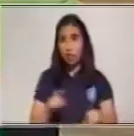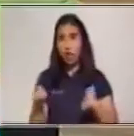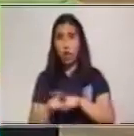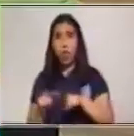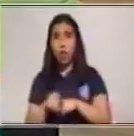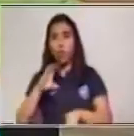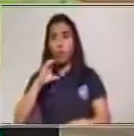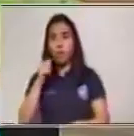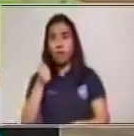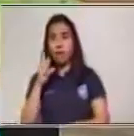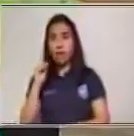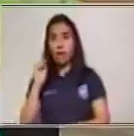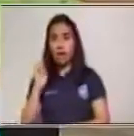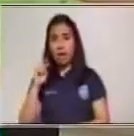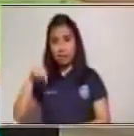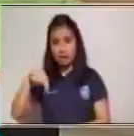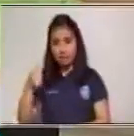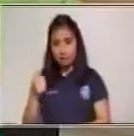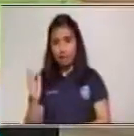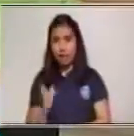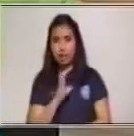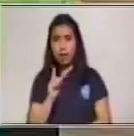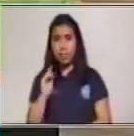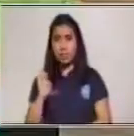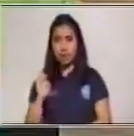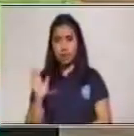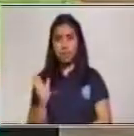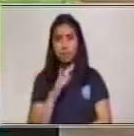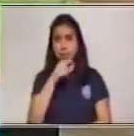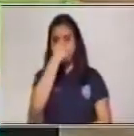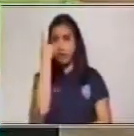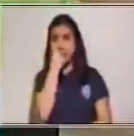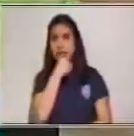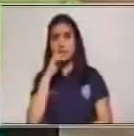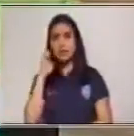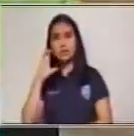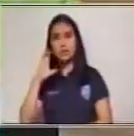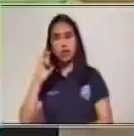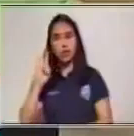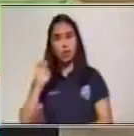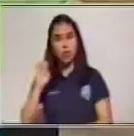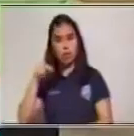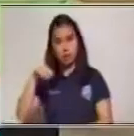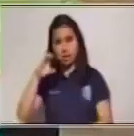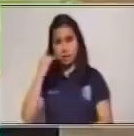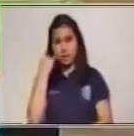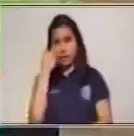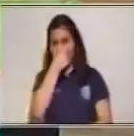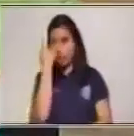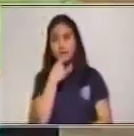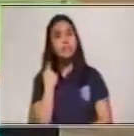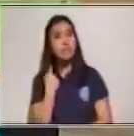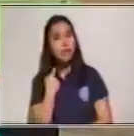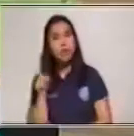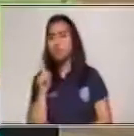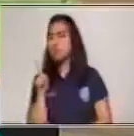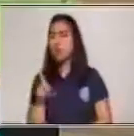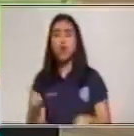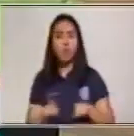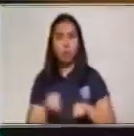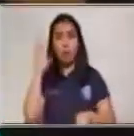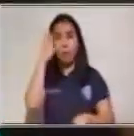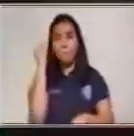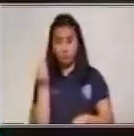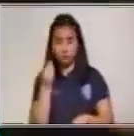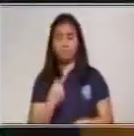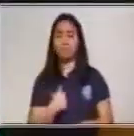se basa en fechas, en épocas, entonces es importante que tú la definas. La estructura de la línea de